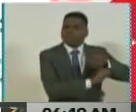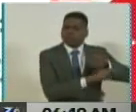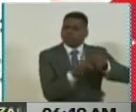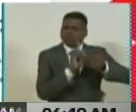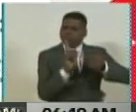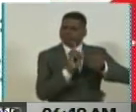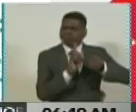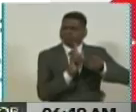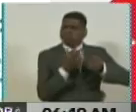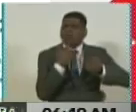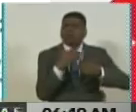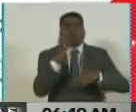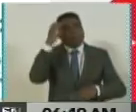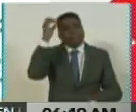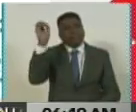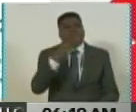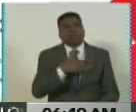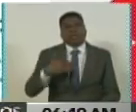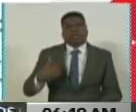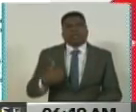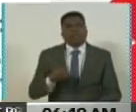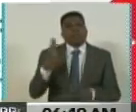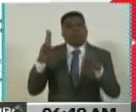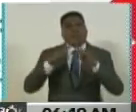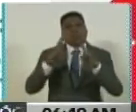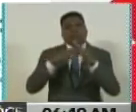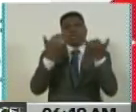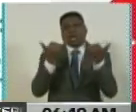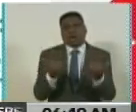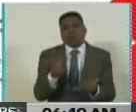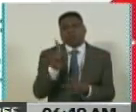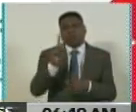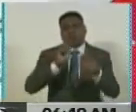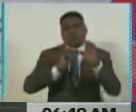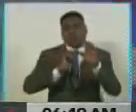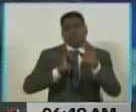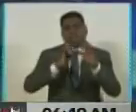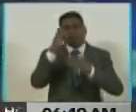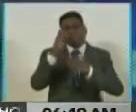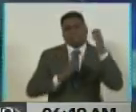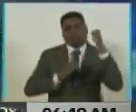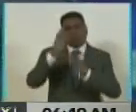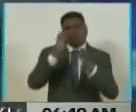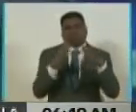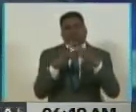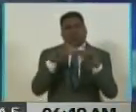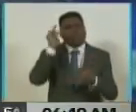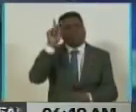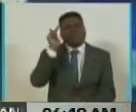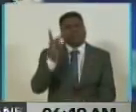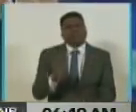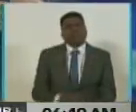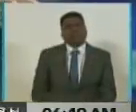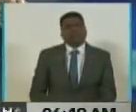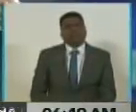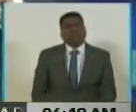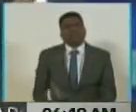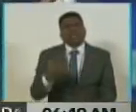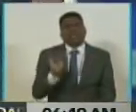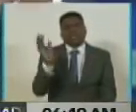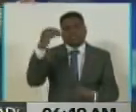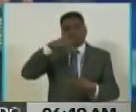torno a esta opinión quisiéramos conocer cómo evalúa la profesora Marie-Claire el hecho de que haya dentro